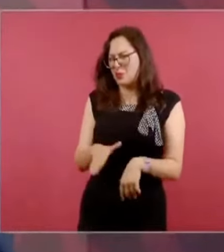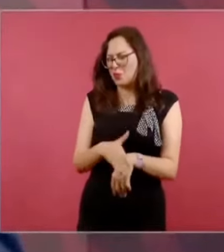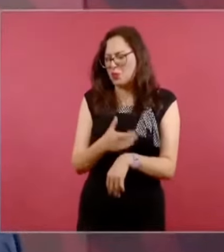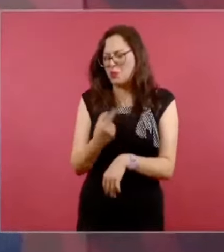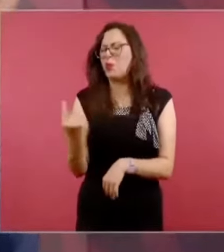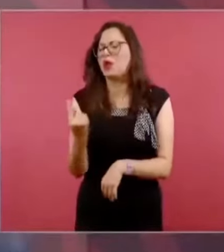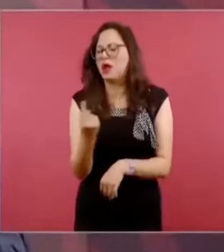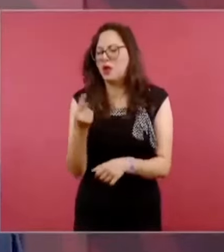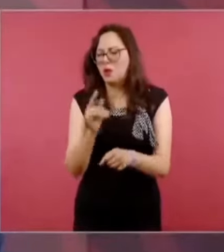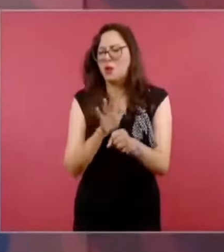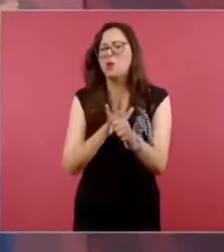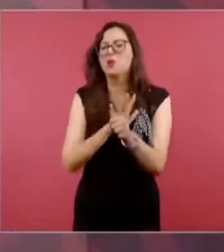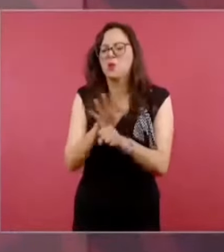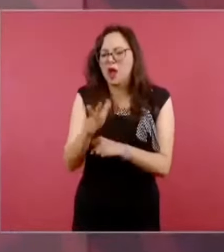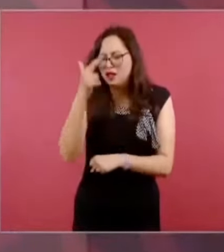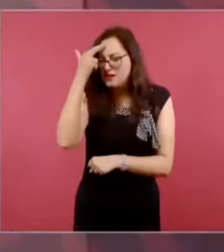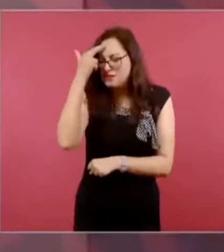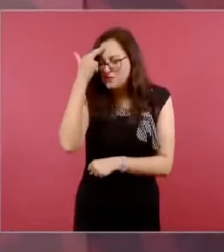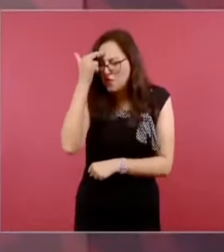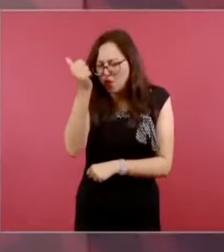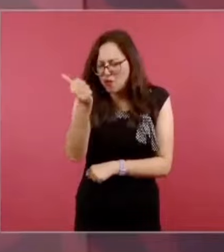Y así